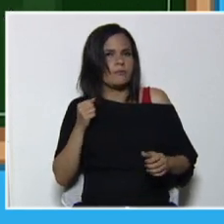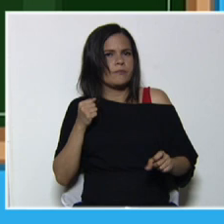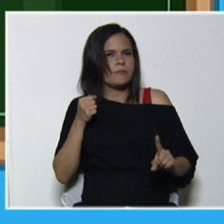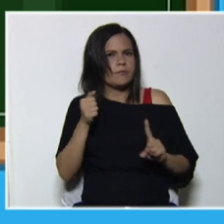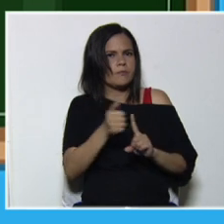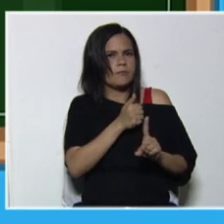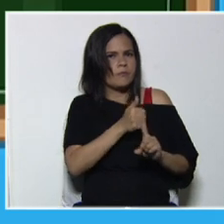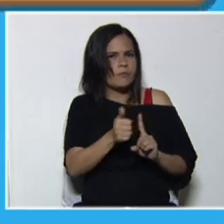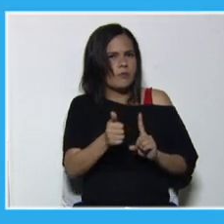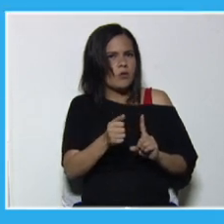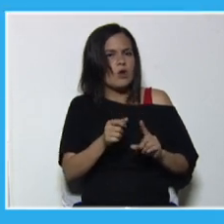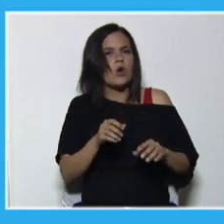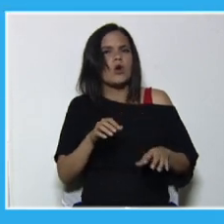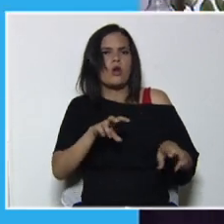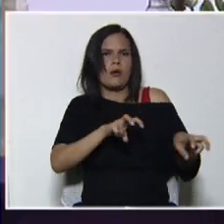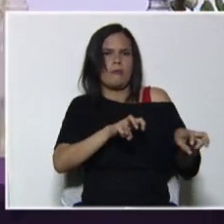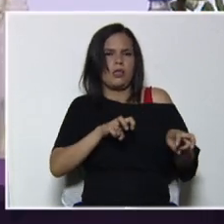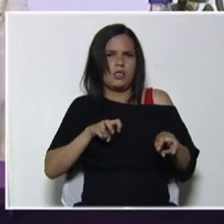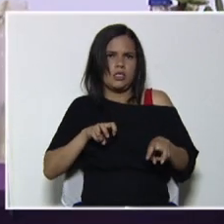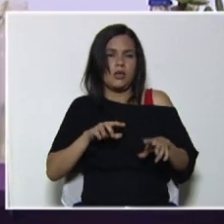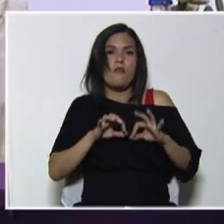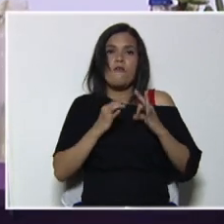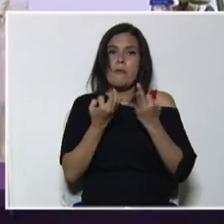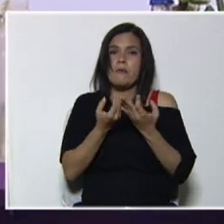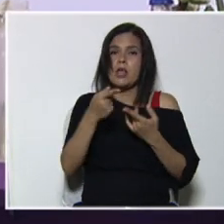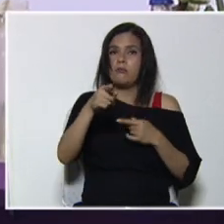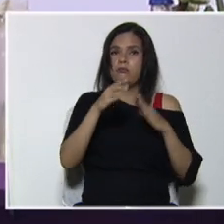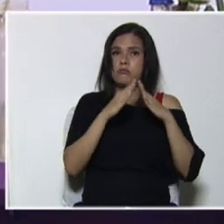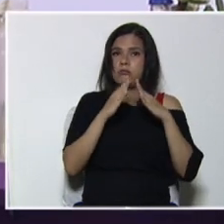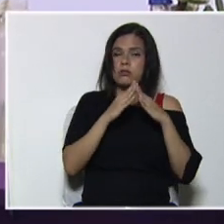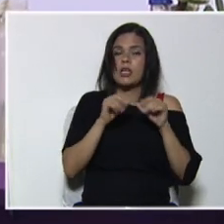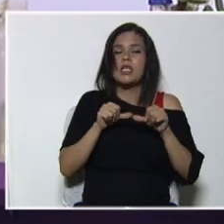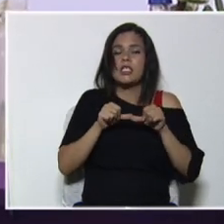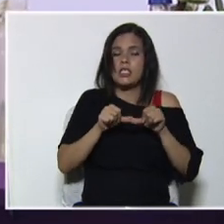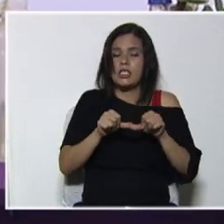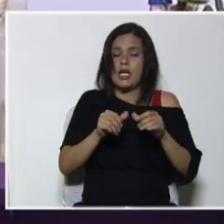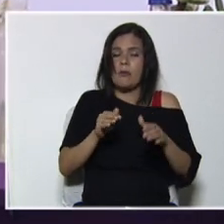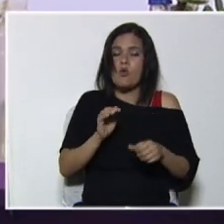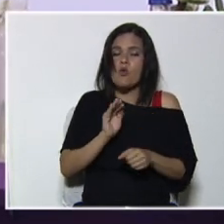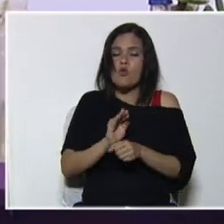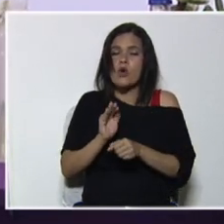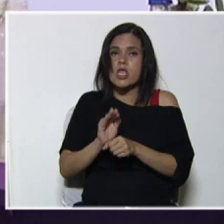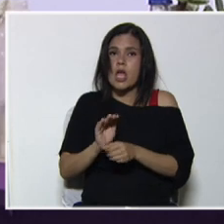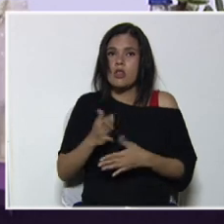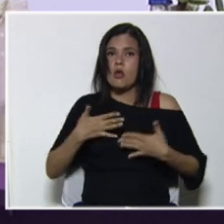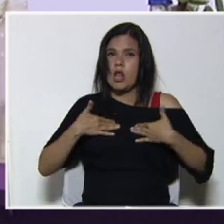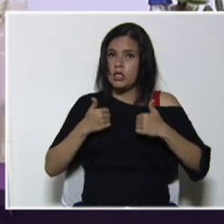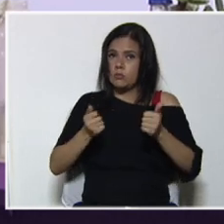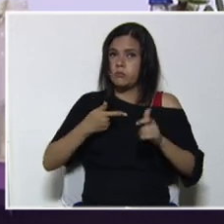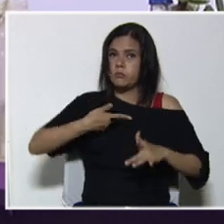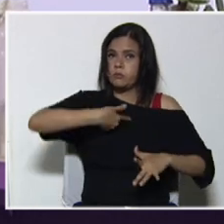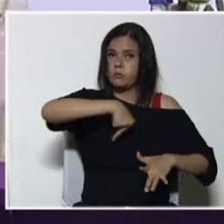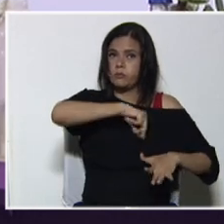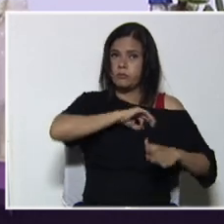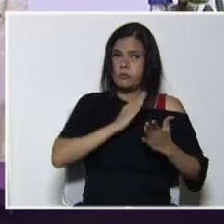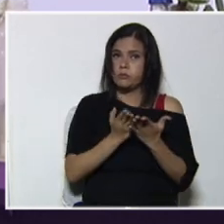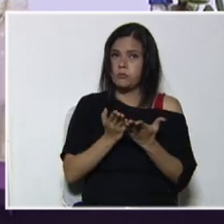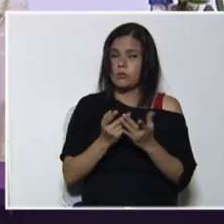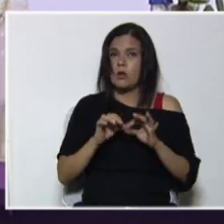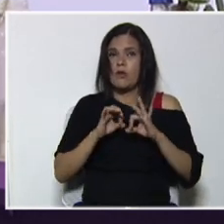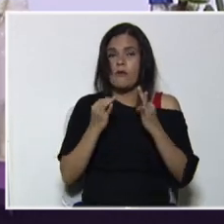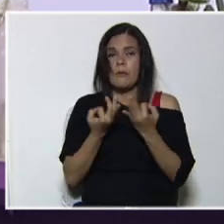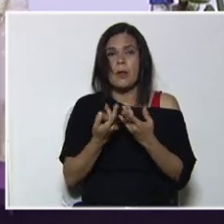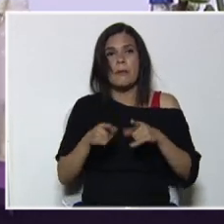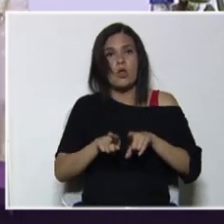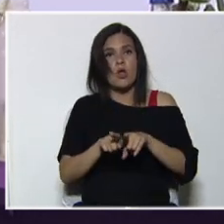plantación. Familia, desde el hogar, continuamos preservando la salud de nuestros estudiantes, de nuestra familia, pero de